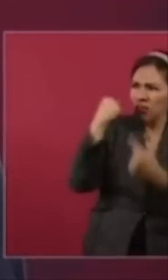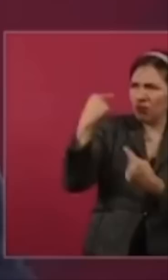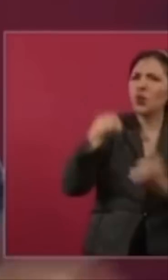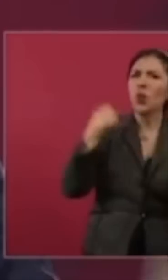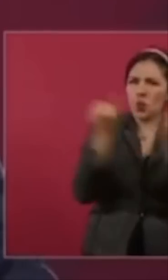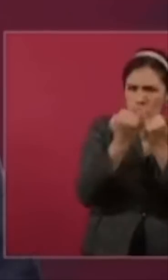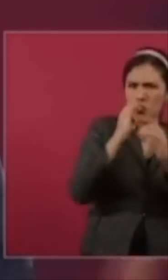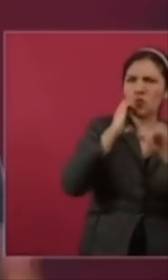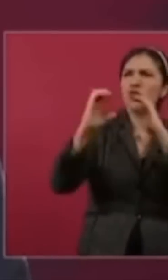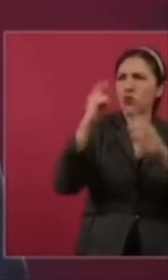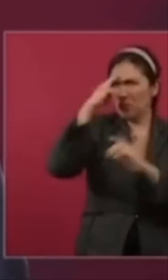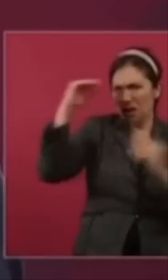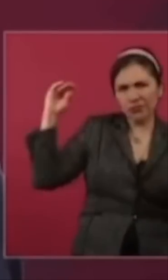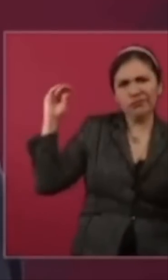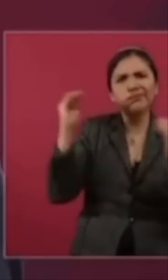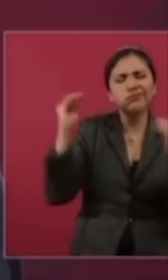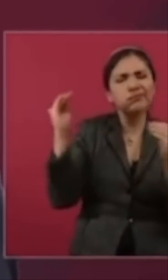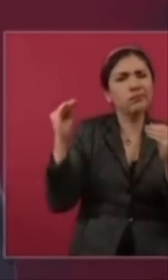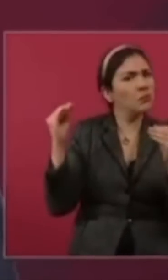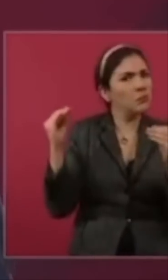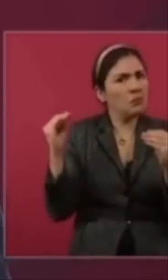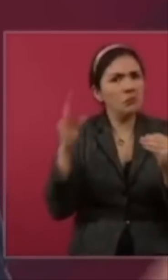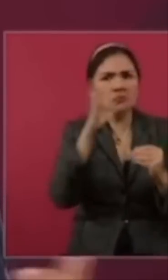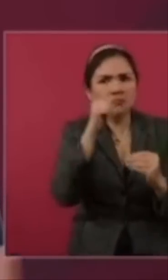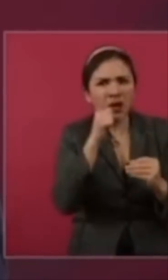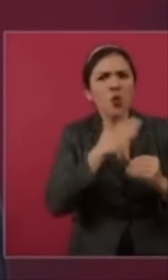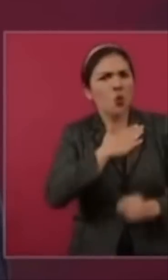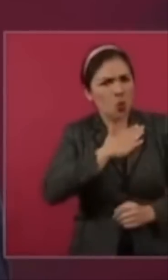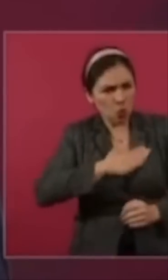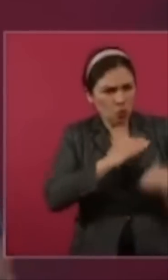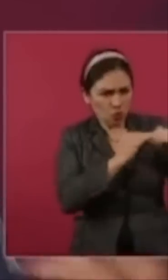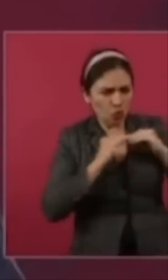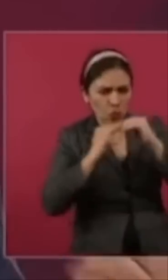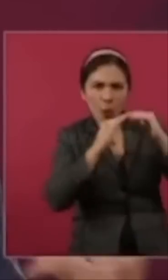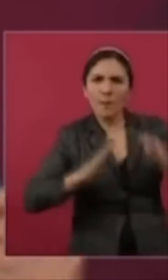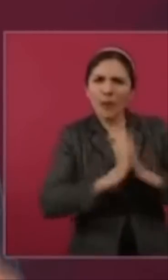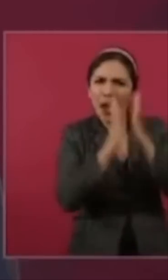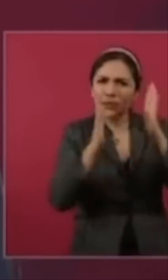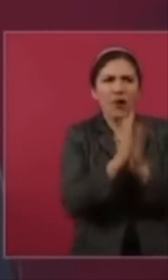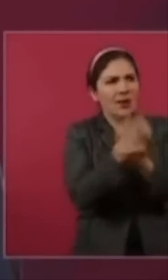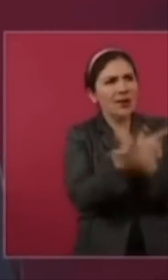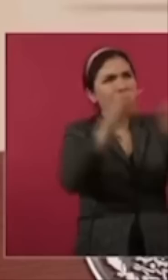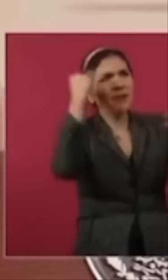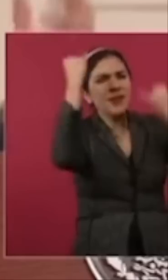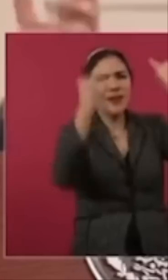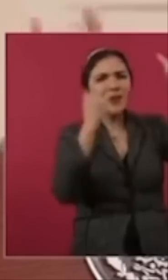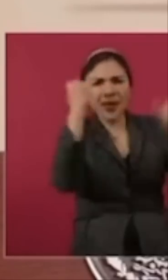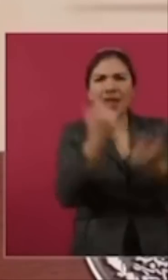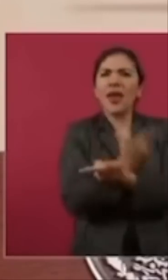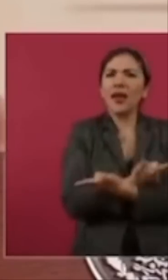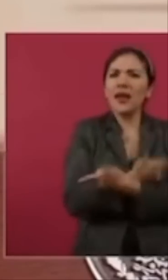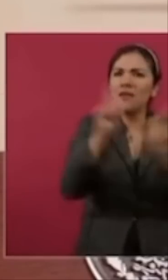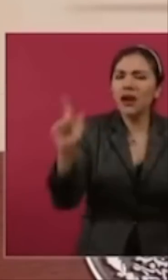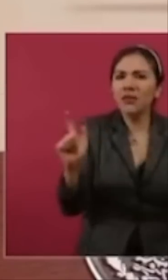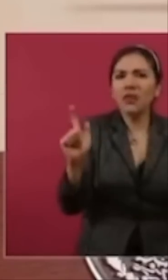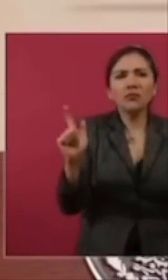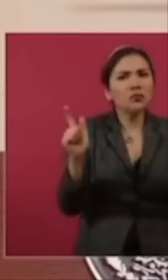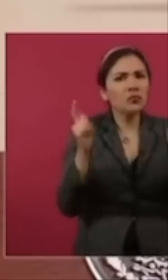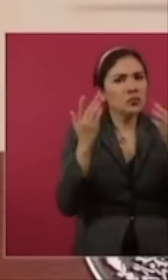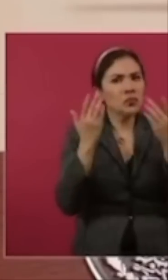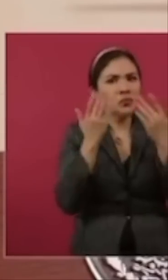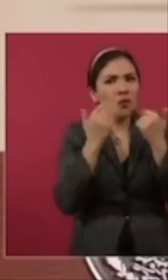y vuelta, y el debate, y la democracia, y la pluralidad, y la libertad.